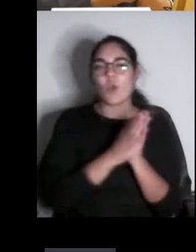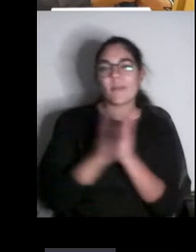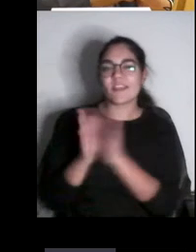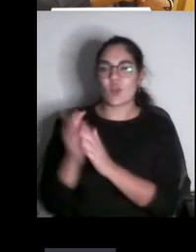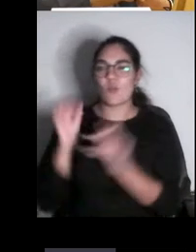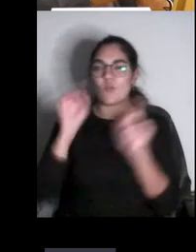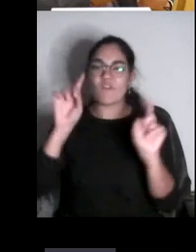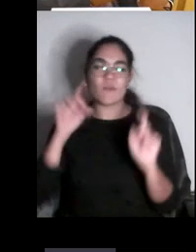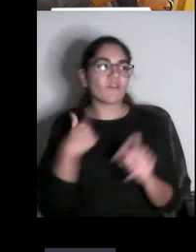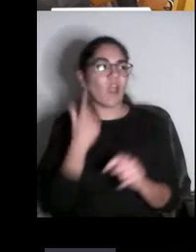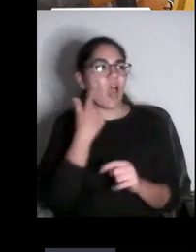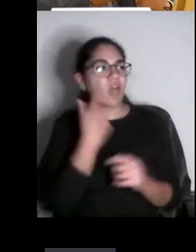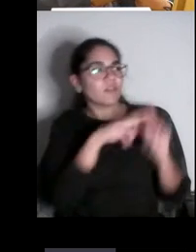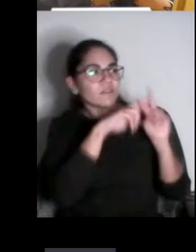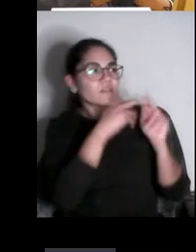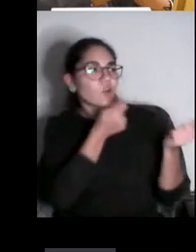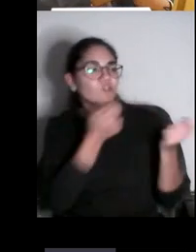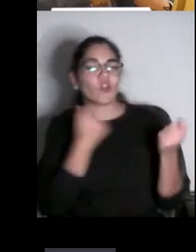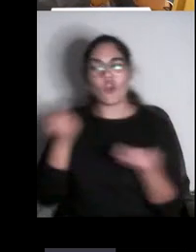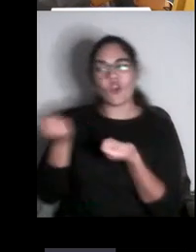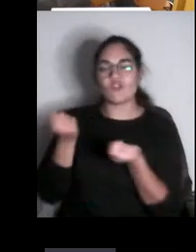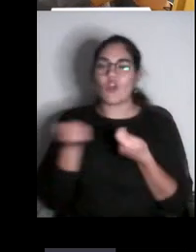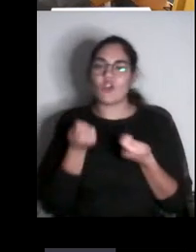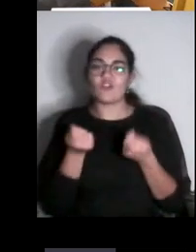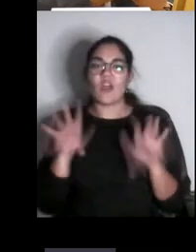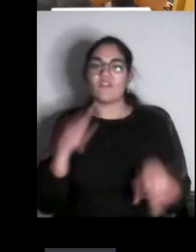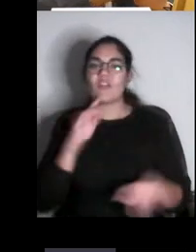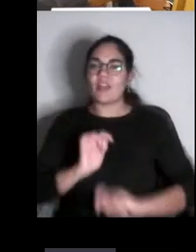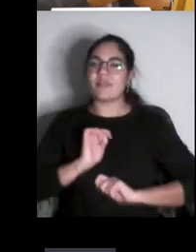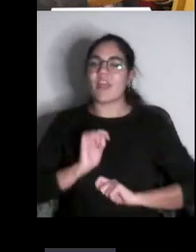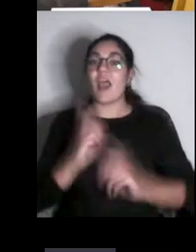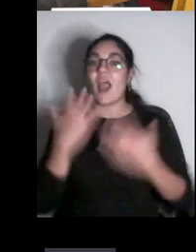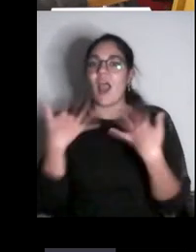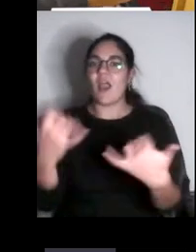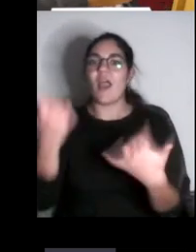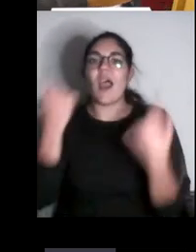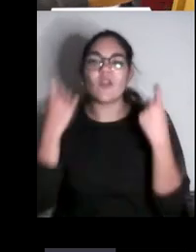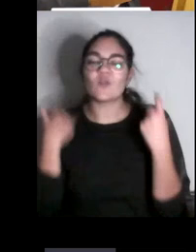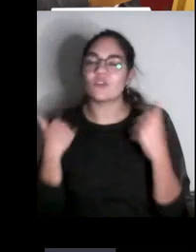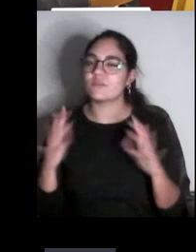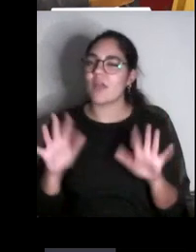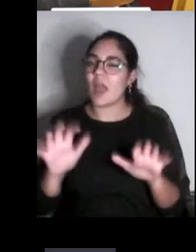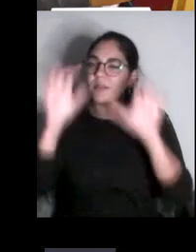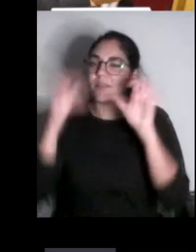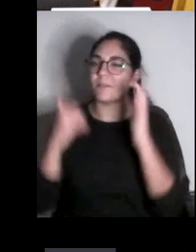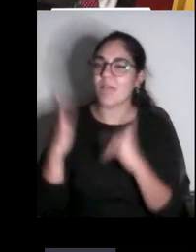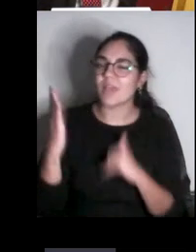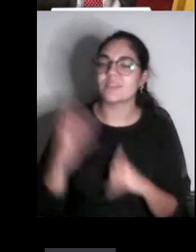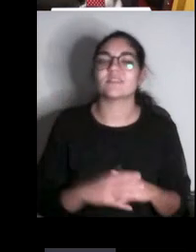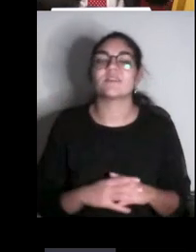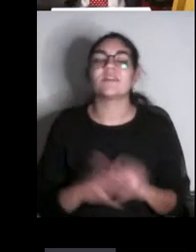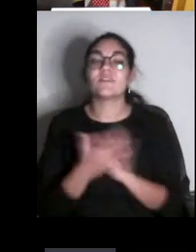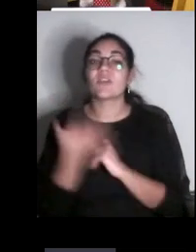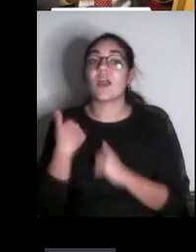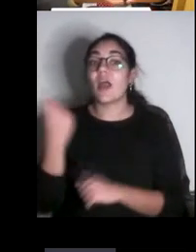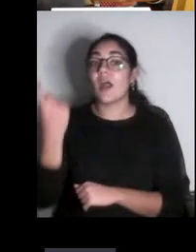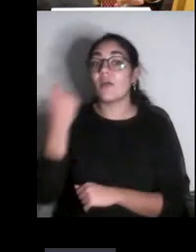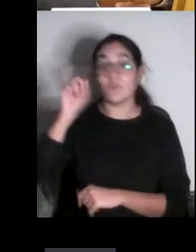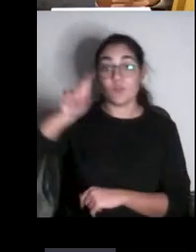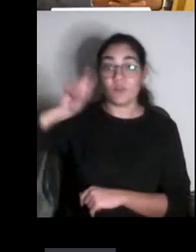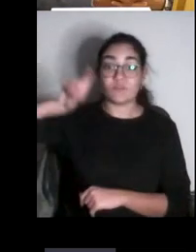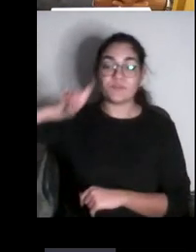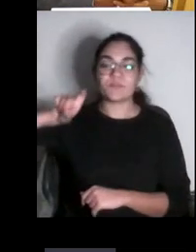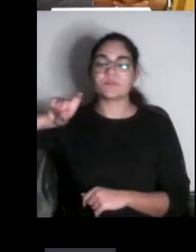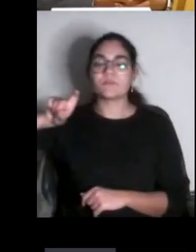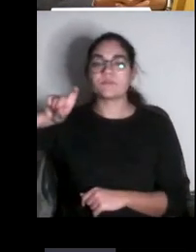realmente el mecanismo a través del cual mejora el aprendizaje de los alumnos es que aquellos docentes que tenían, digamos, un